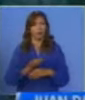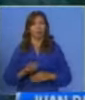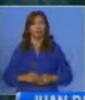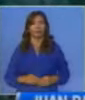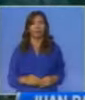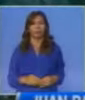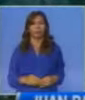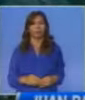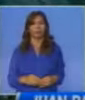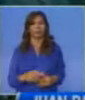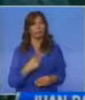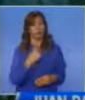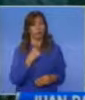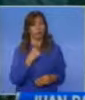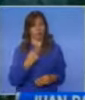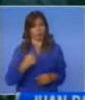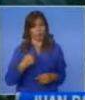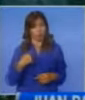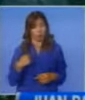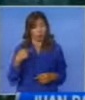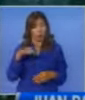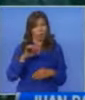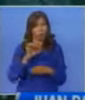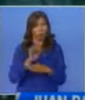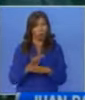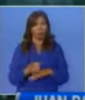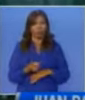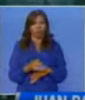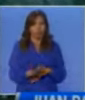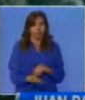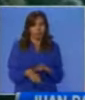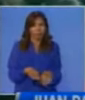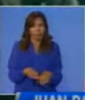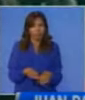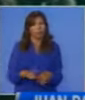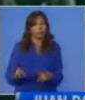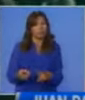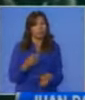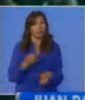palabras al pisar suelo ecuatoriano,